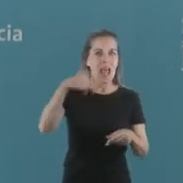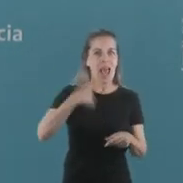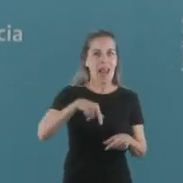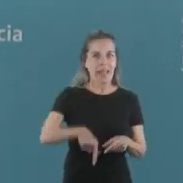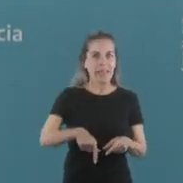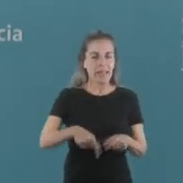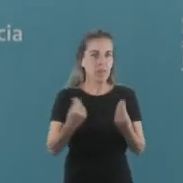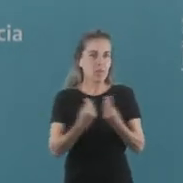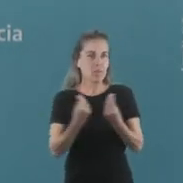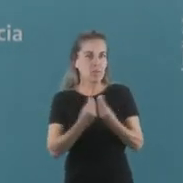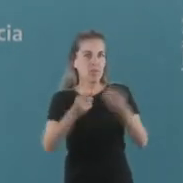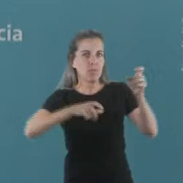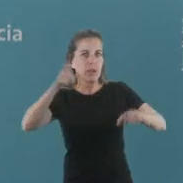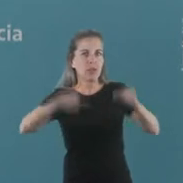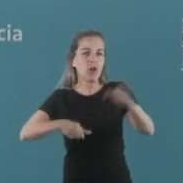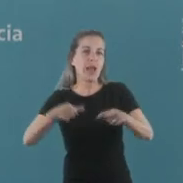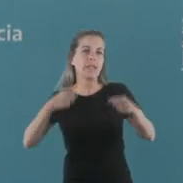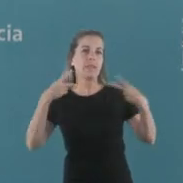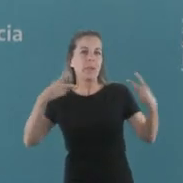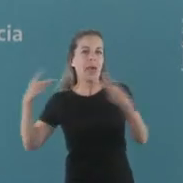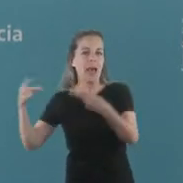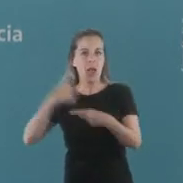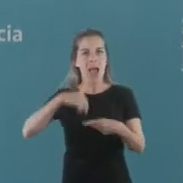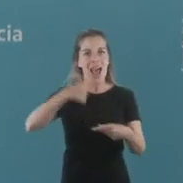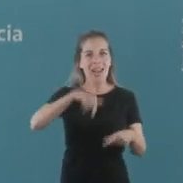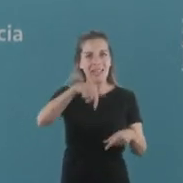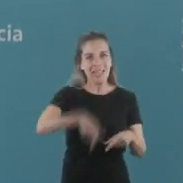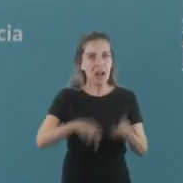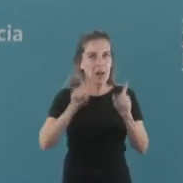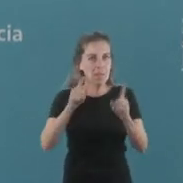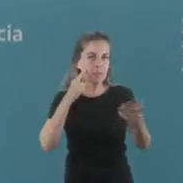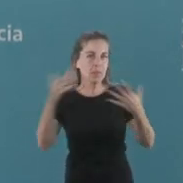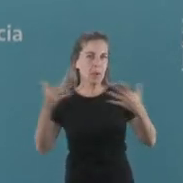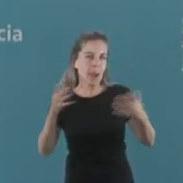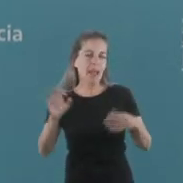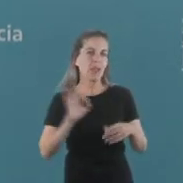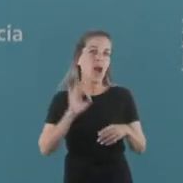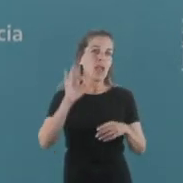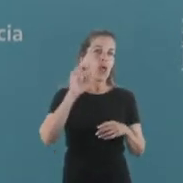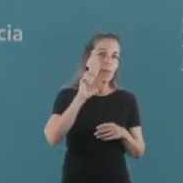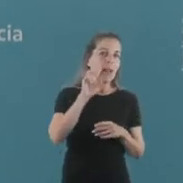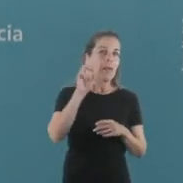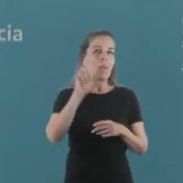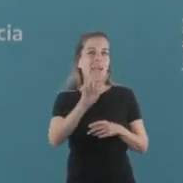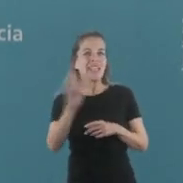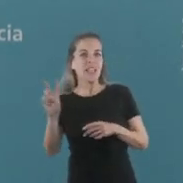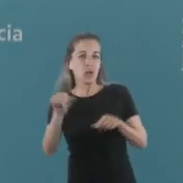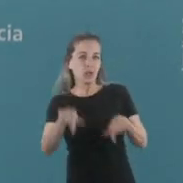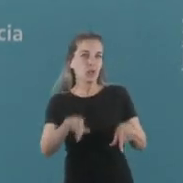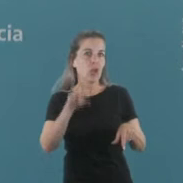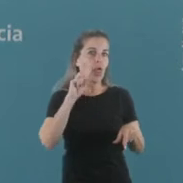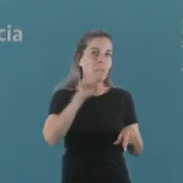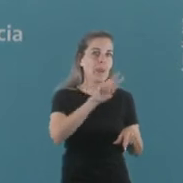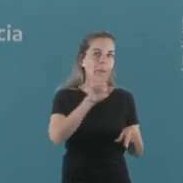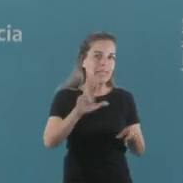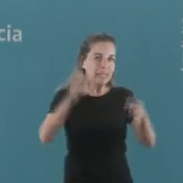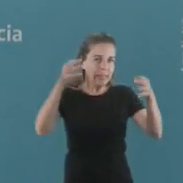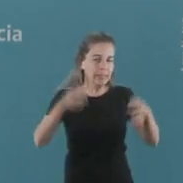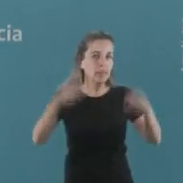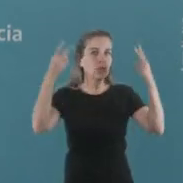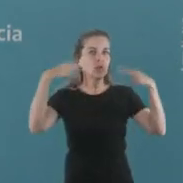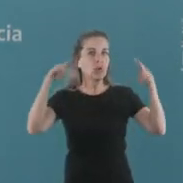este momento que en la misma temporada del año 2022, con lo cual realmente el turismo sigue siendo, además